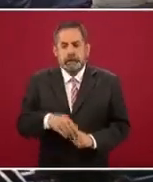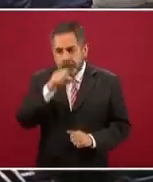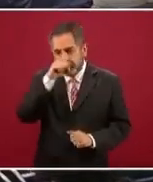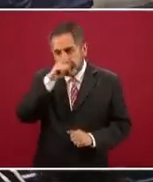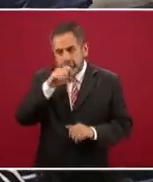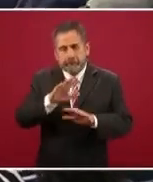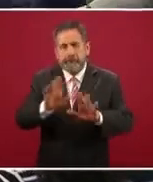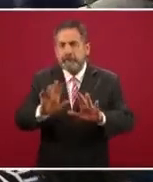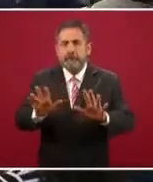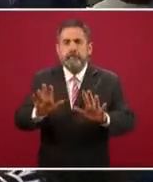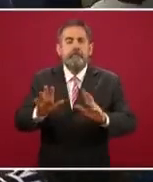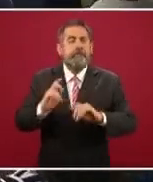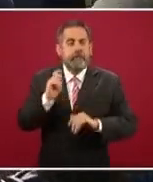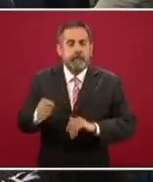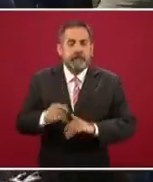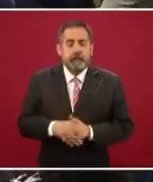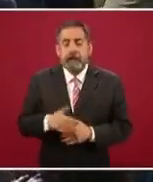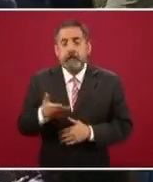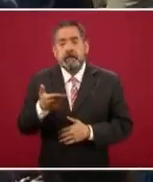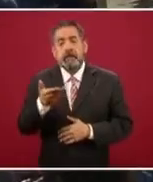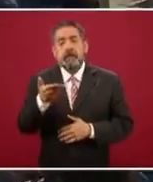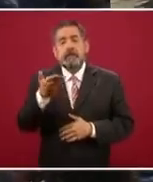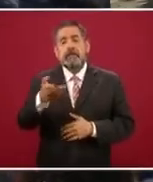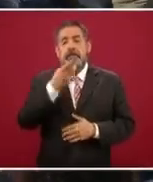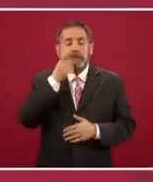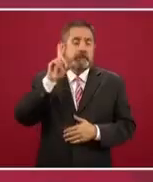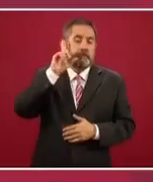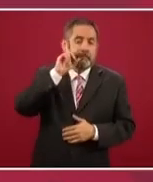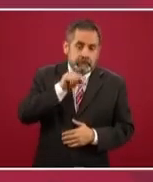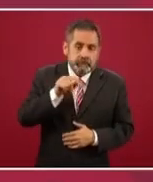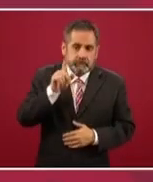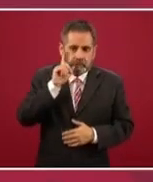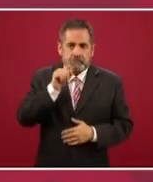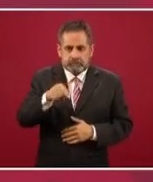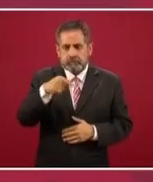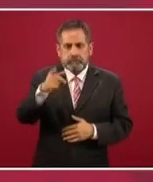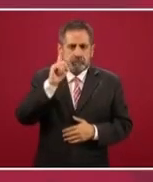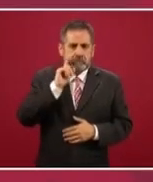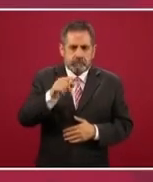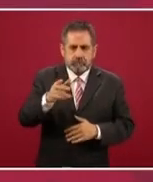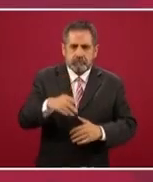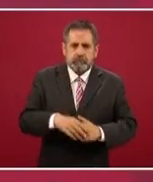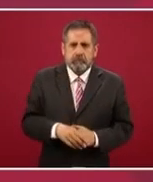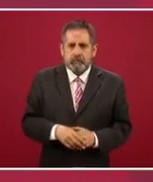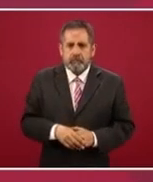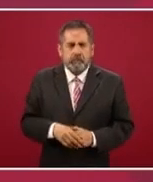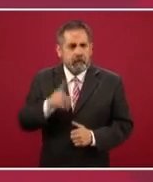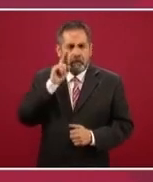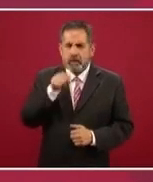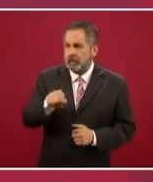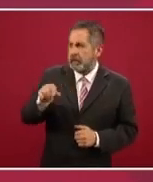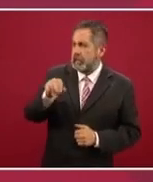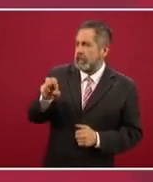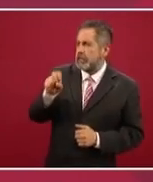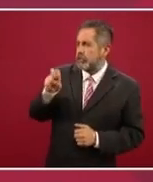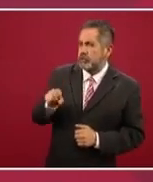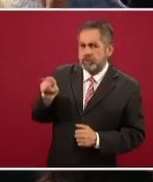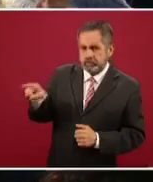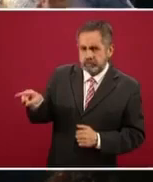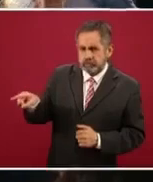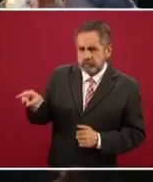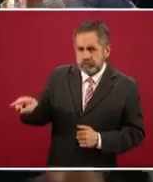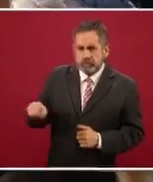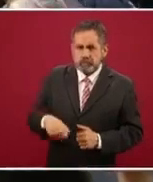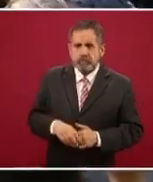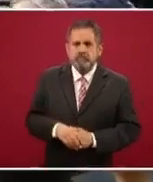diálogo. Entonces, ¿qué les parece mañana? ¿Sí? Mañana, Jesús.